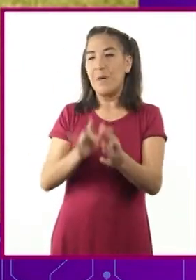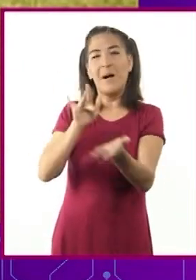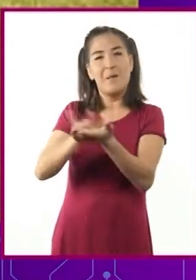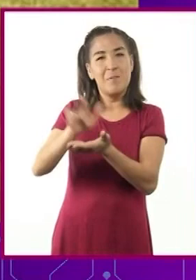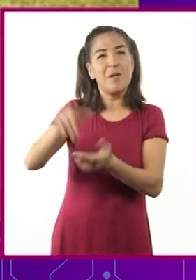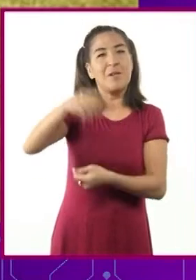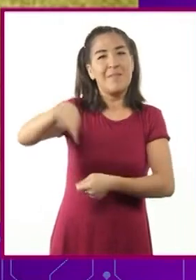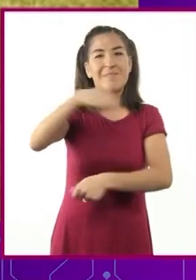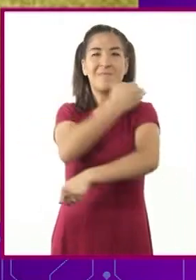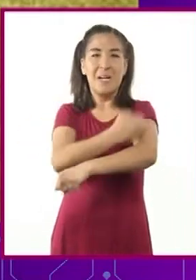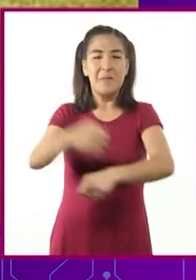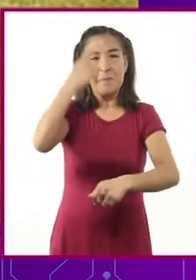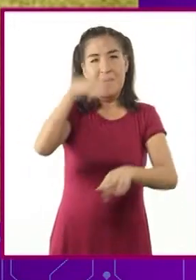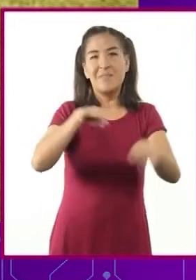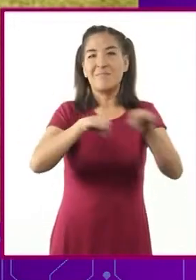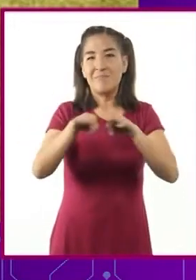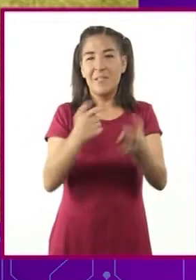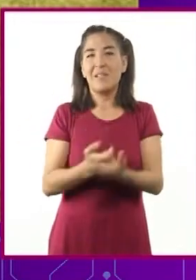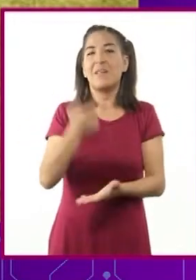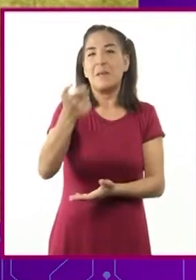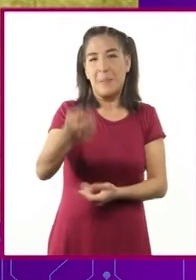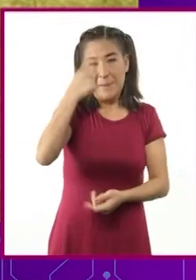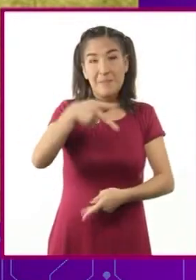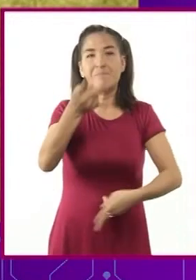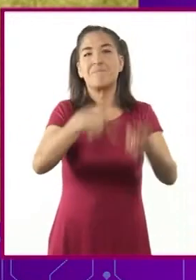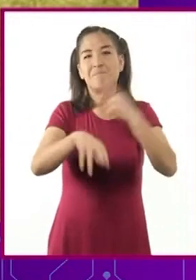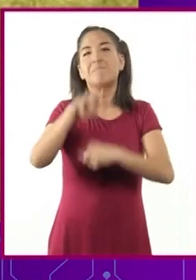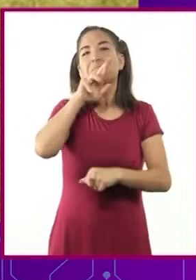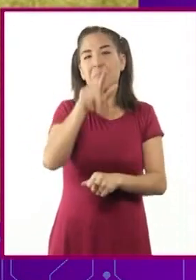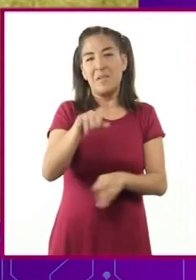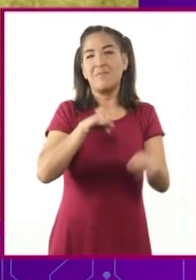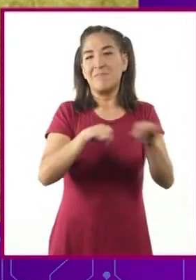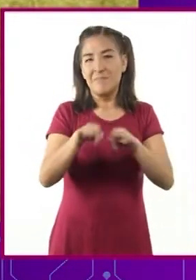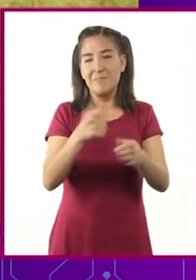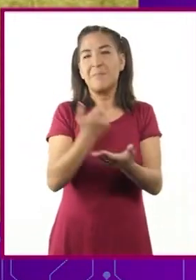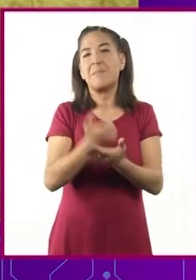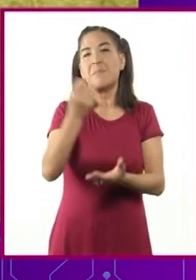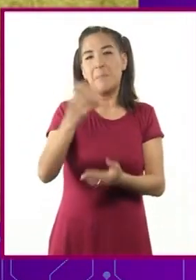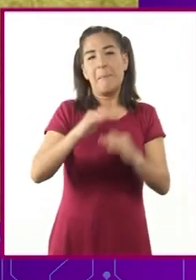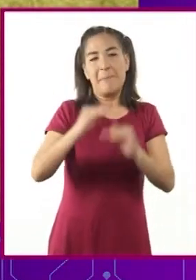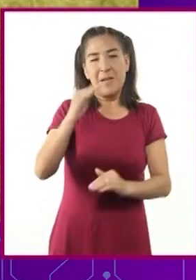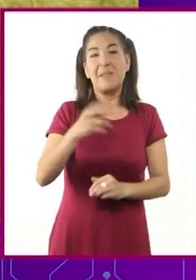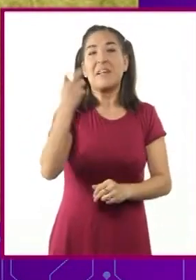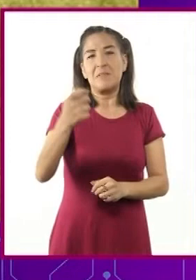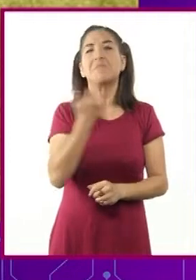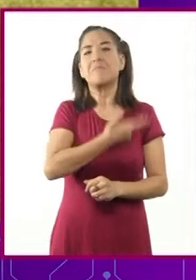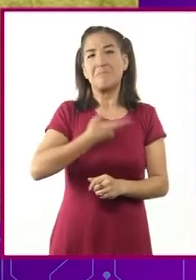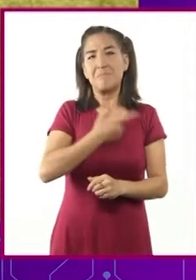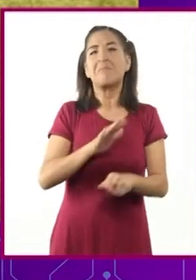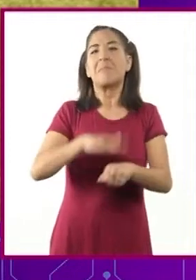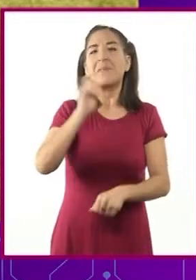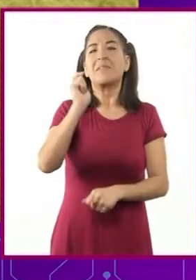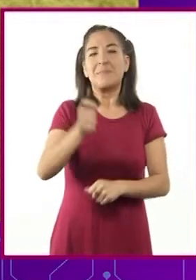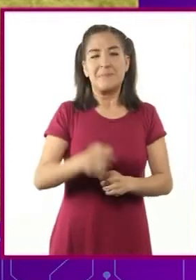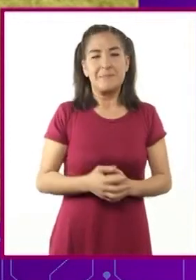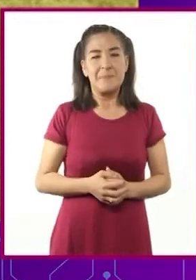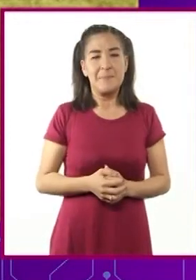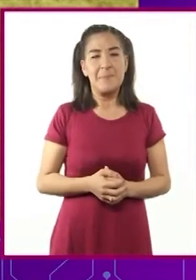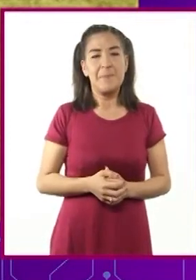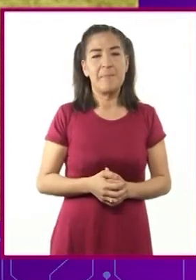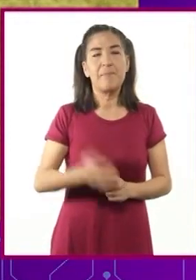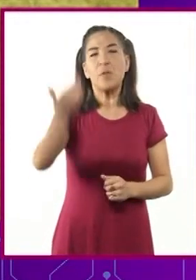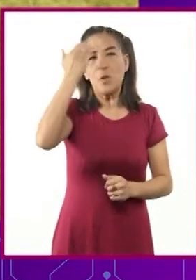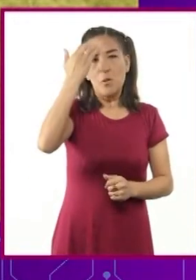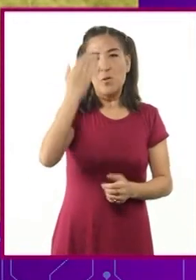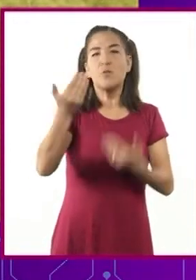actividades económicas para mejorar los ingresos y ellos les gusta más, en este caso,